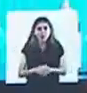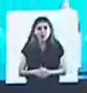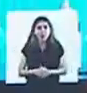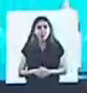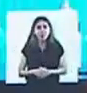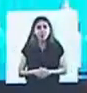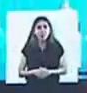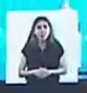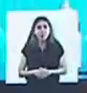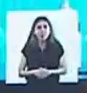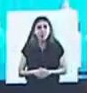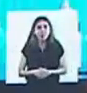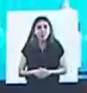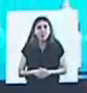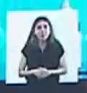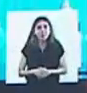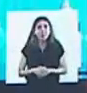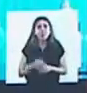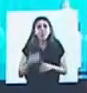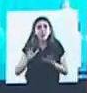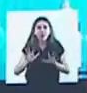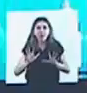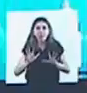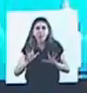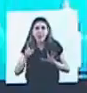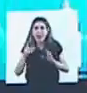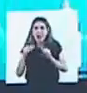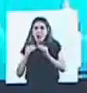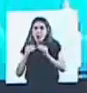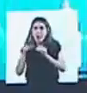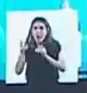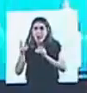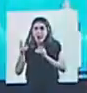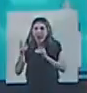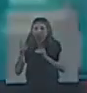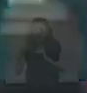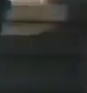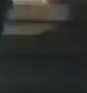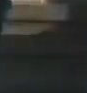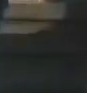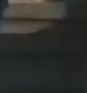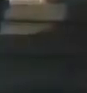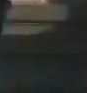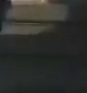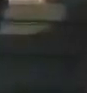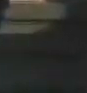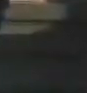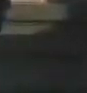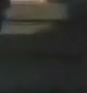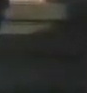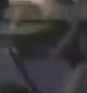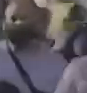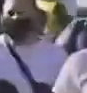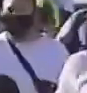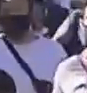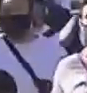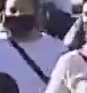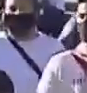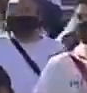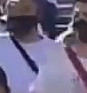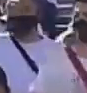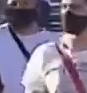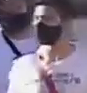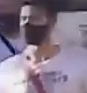y es que las restricciones, para que sirvan, tienen que ser parejas, porque si no, le quitan la autoridad moral a aquel que tiene que aplicar